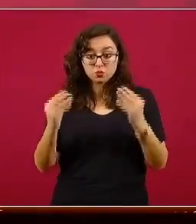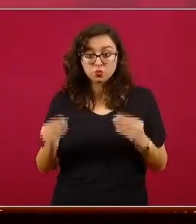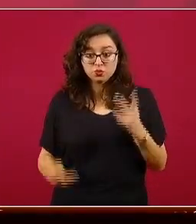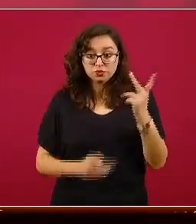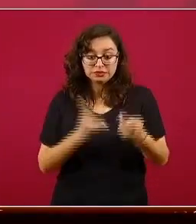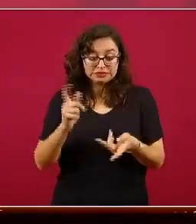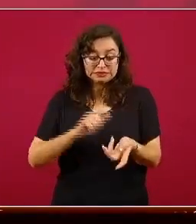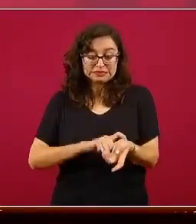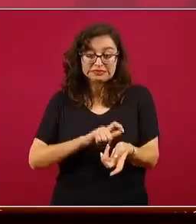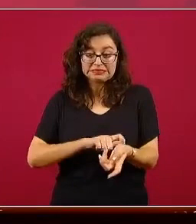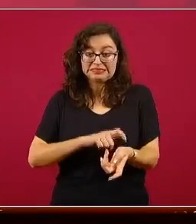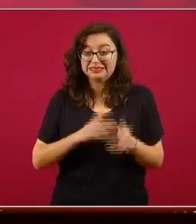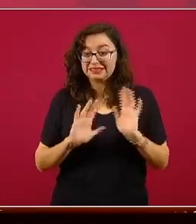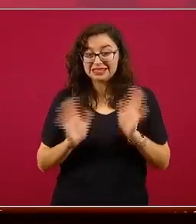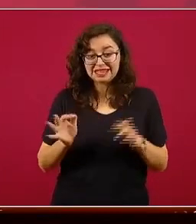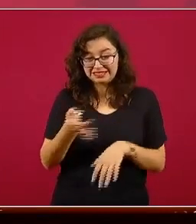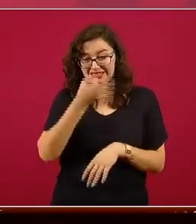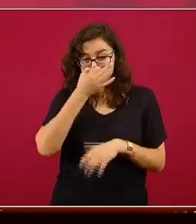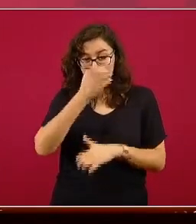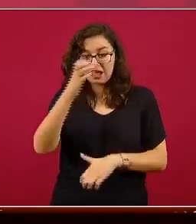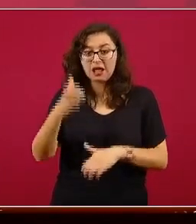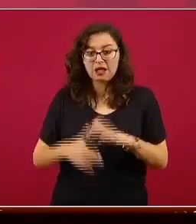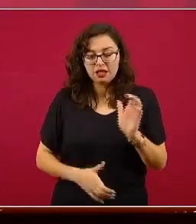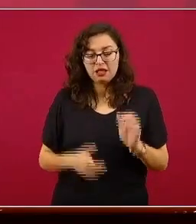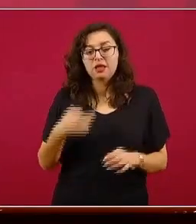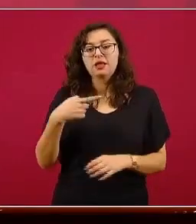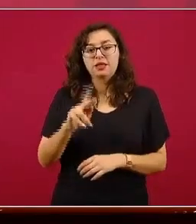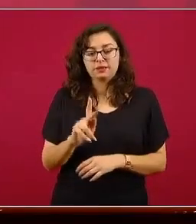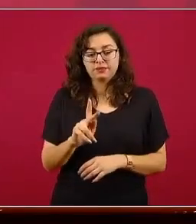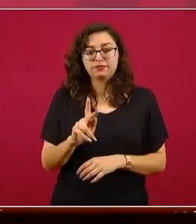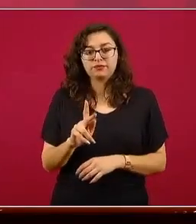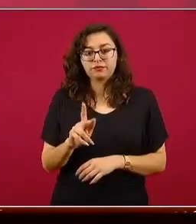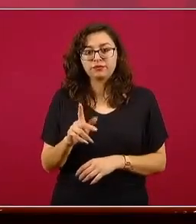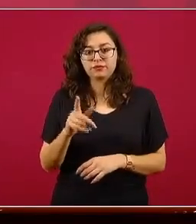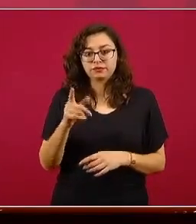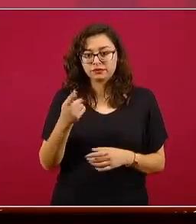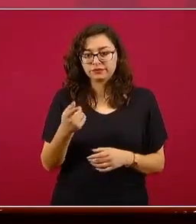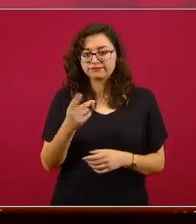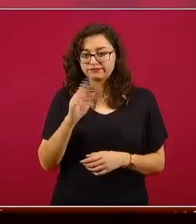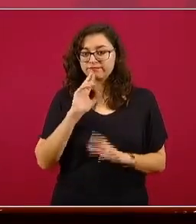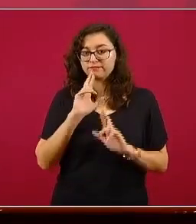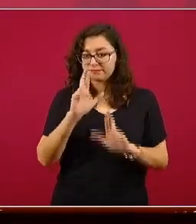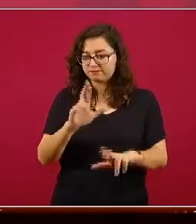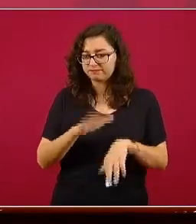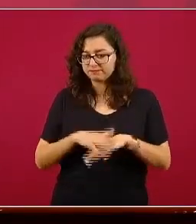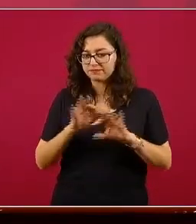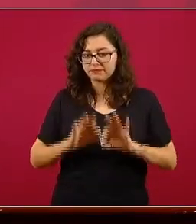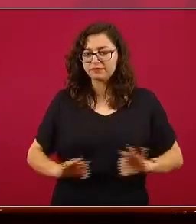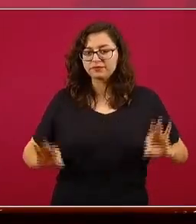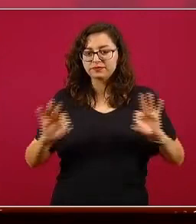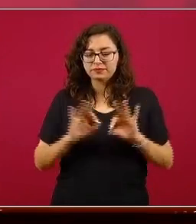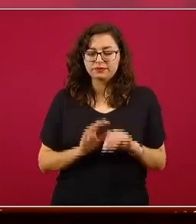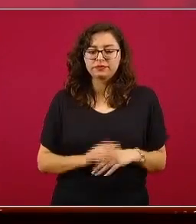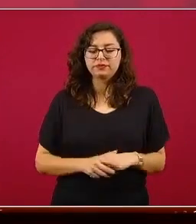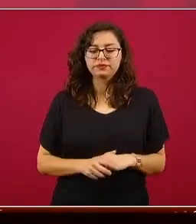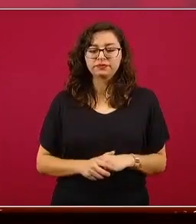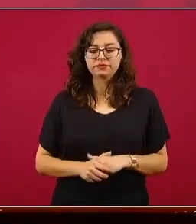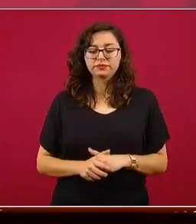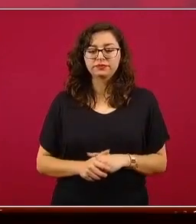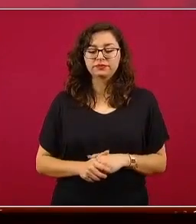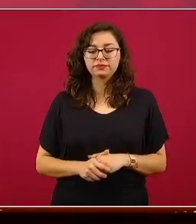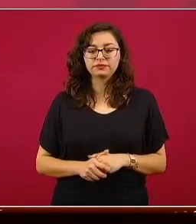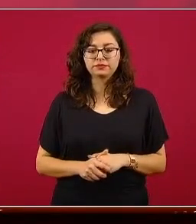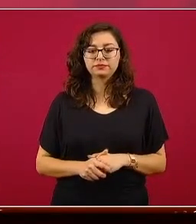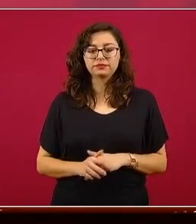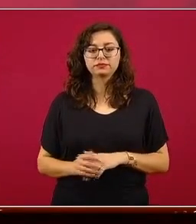que nos dé tiempo en los escasos minutos que nos quedan, pero comentaré sobre algunas que son relevantes en este momento.